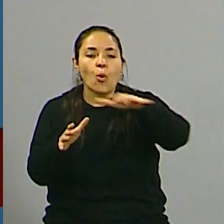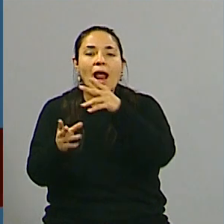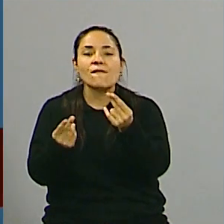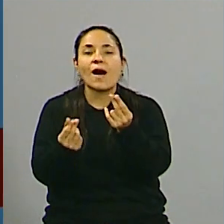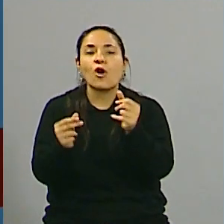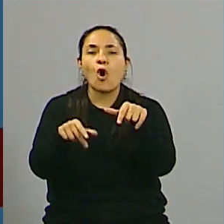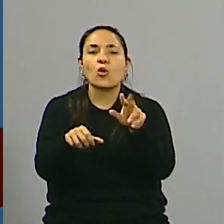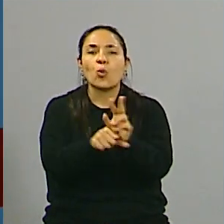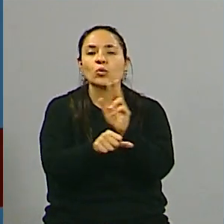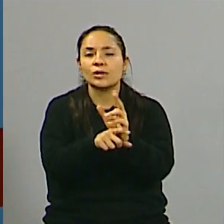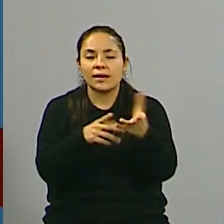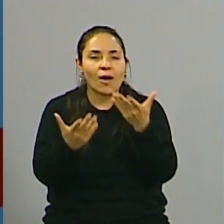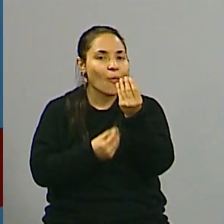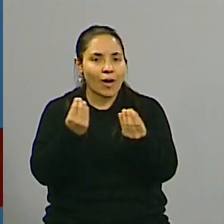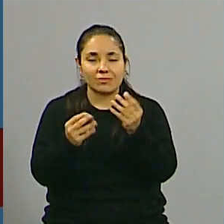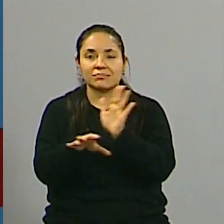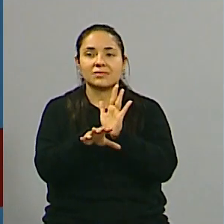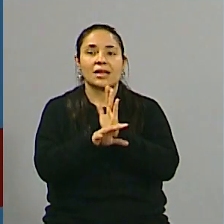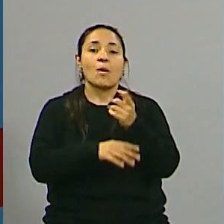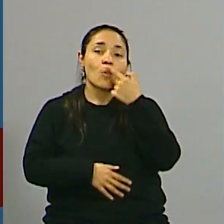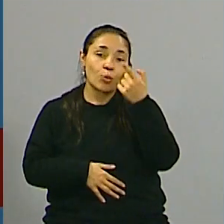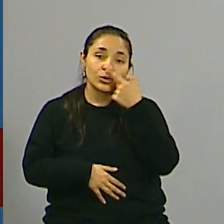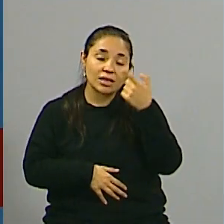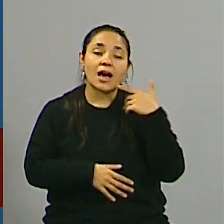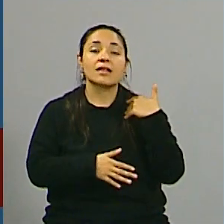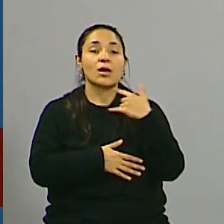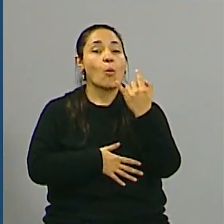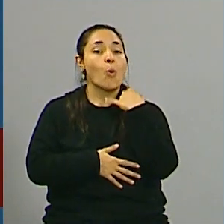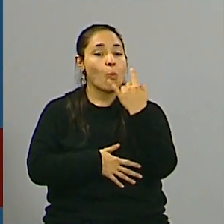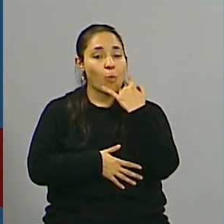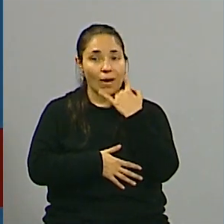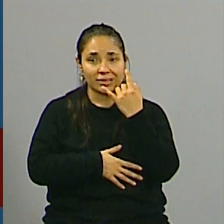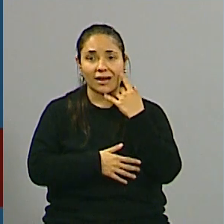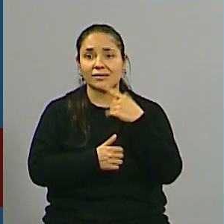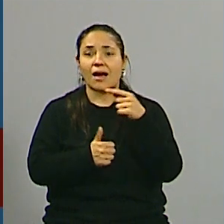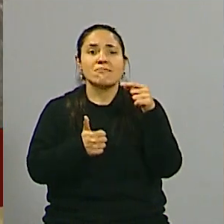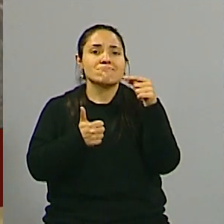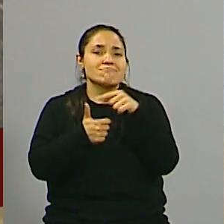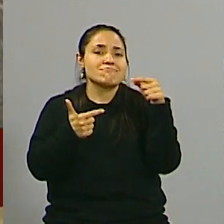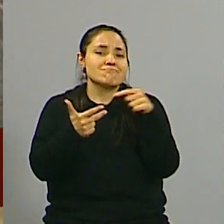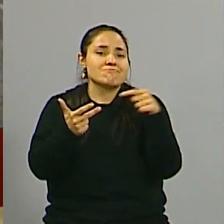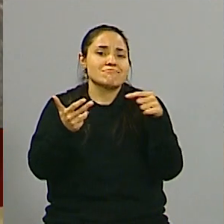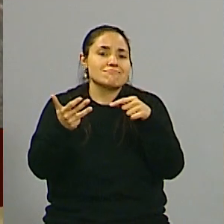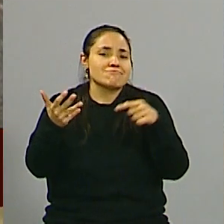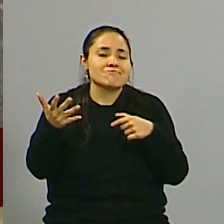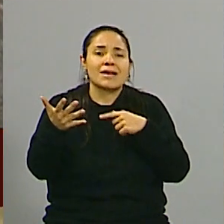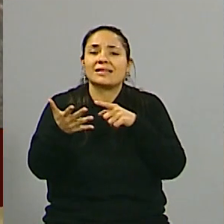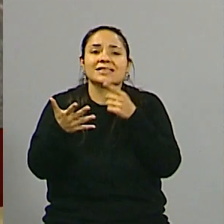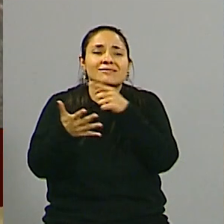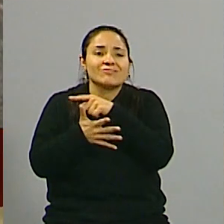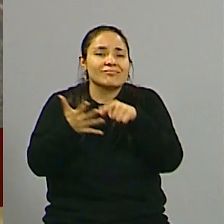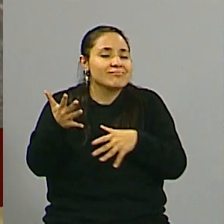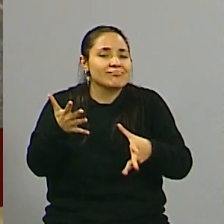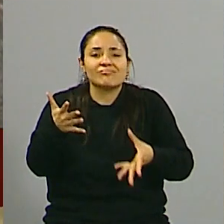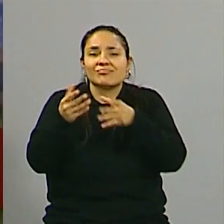que bueno, es un proceso realmente histórico, muy interesante. Uspallata reúne todas las características que se necesita